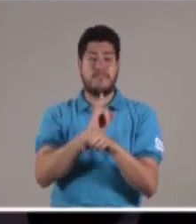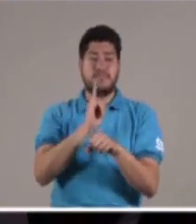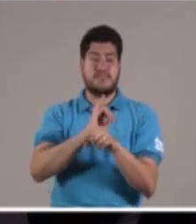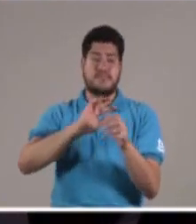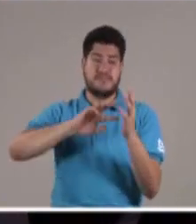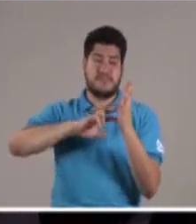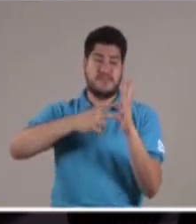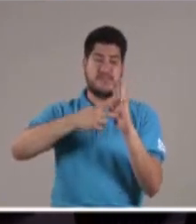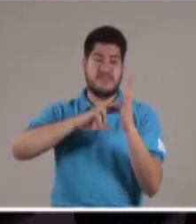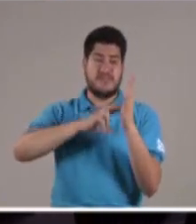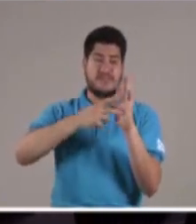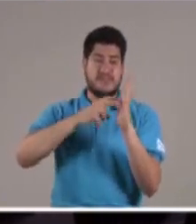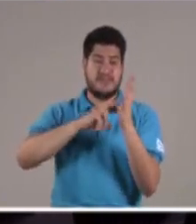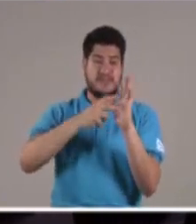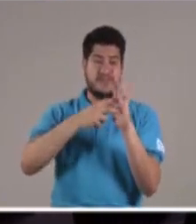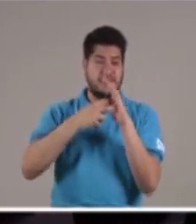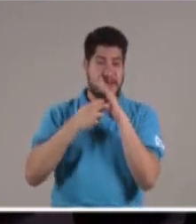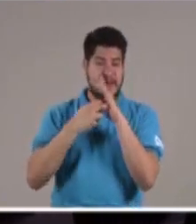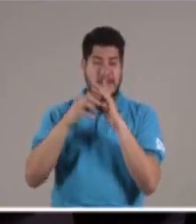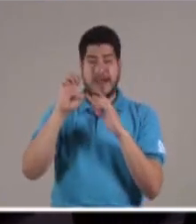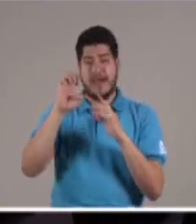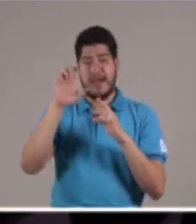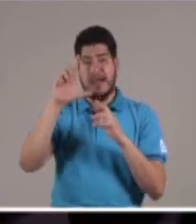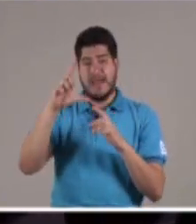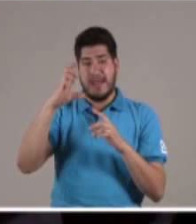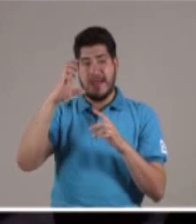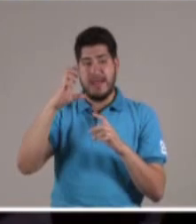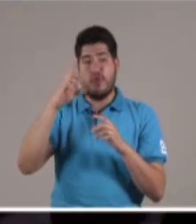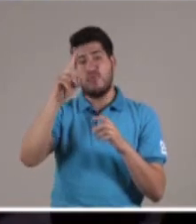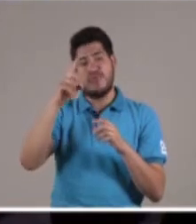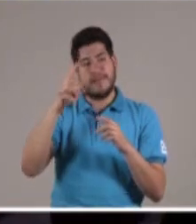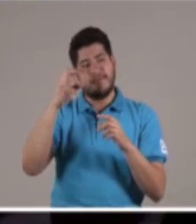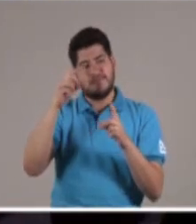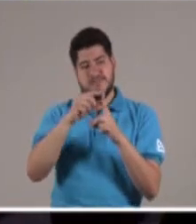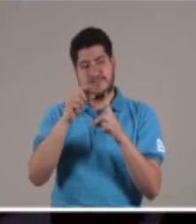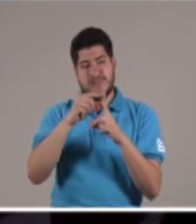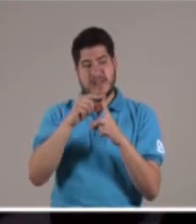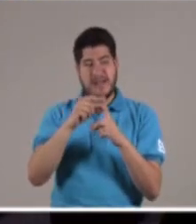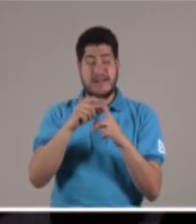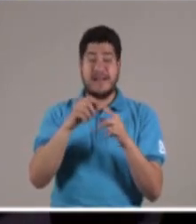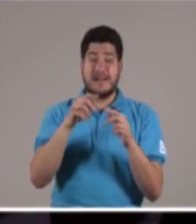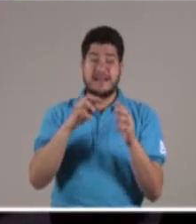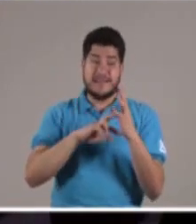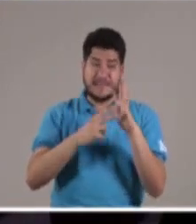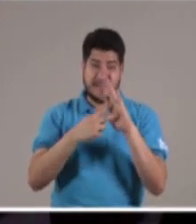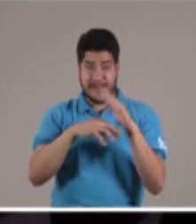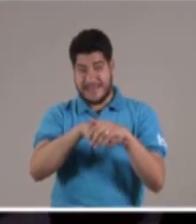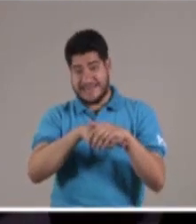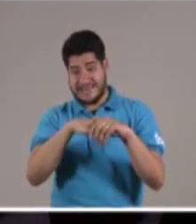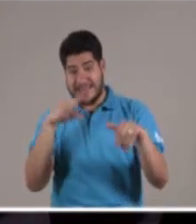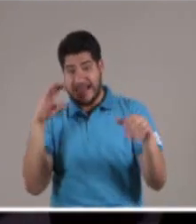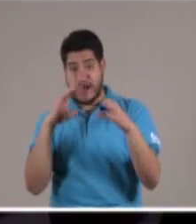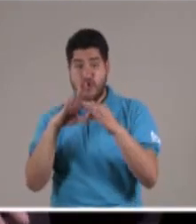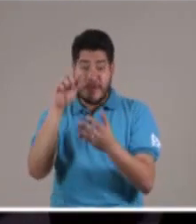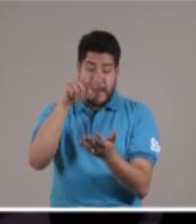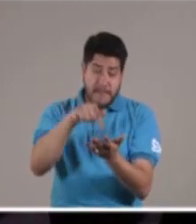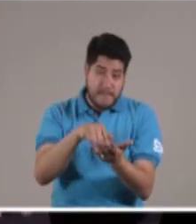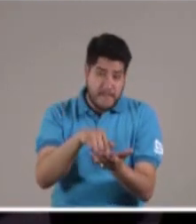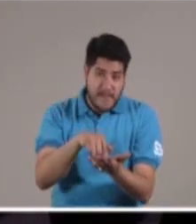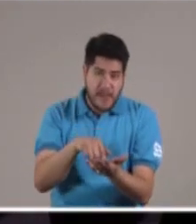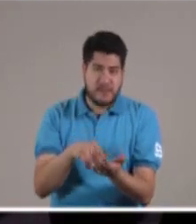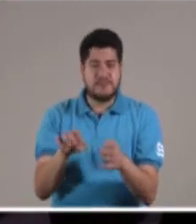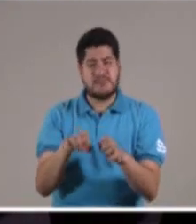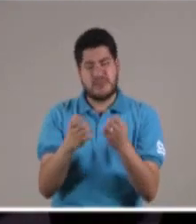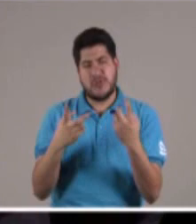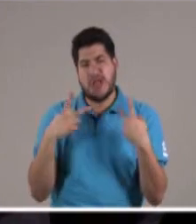viene la palabra griega eclesia que quiere decir sacados de en medio de entonces hay diferentes clases de